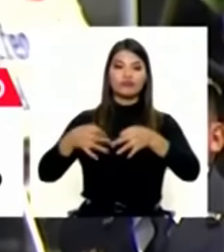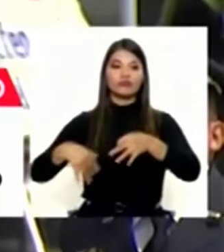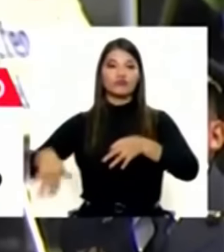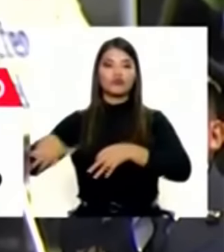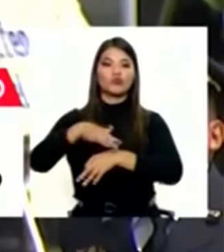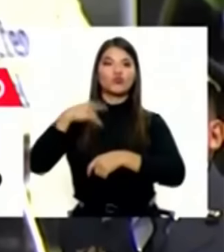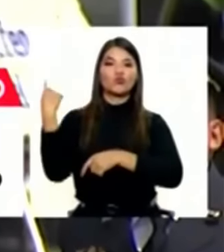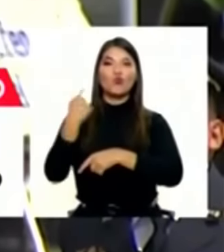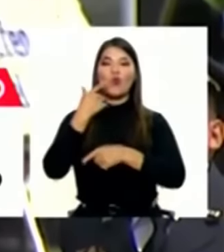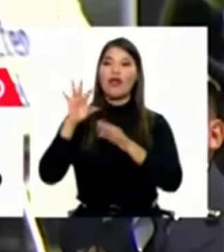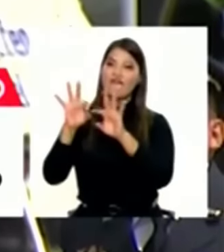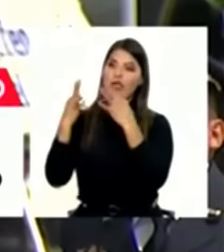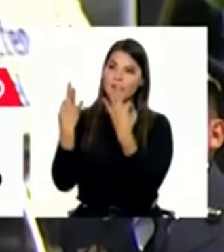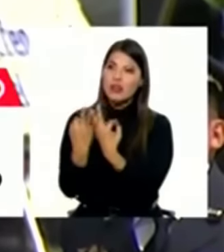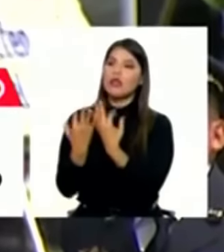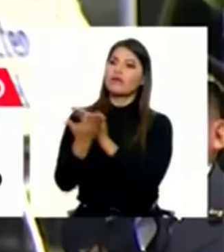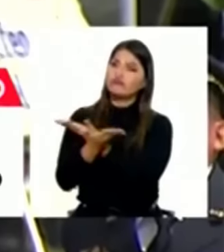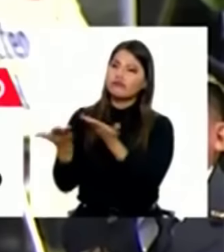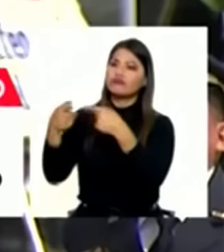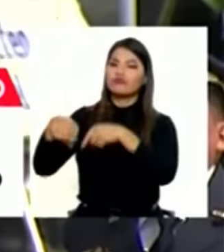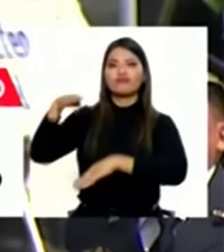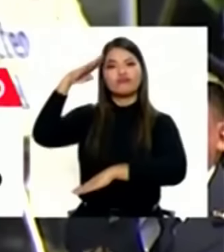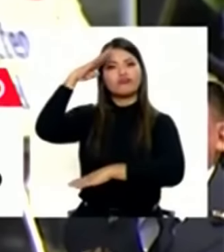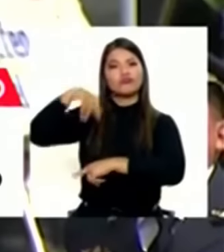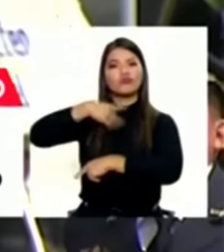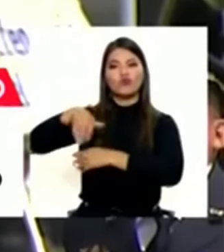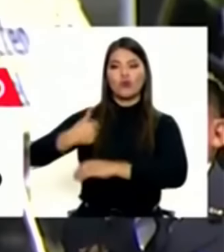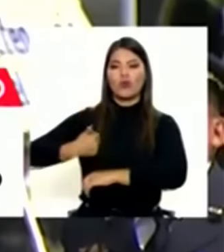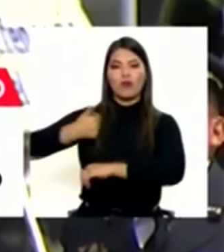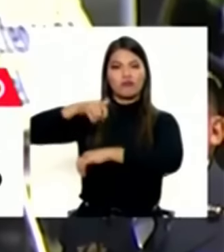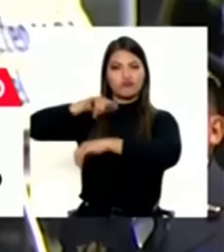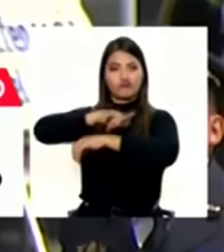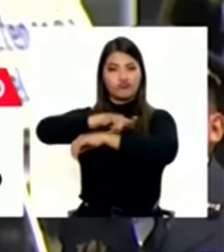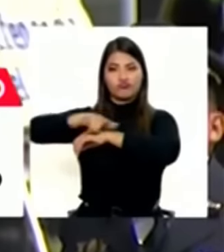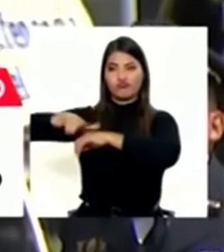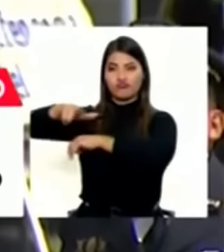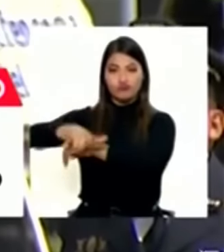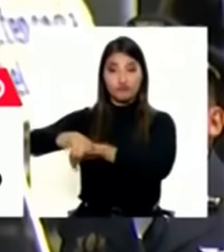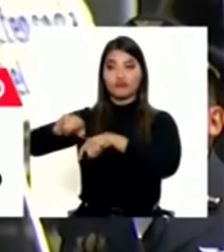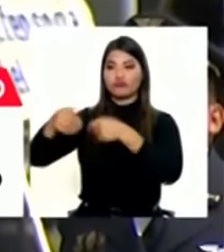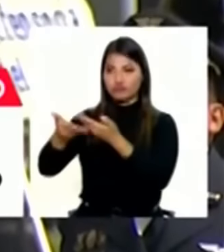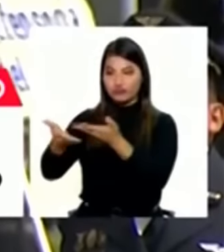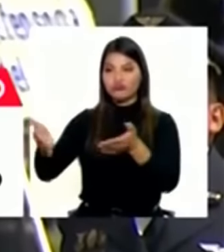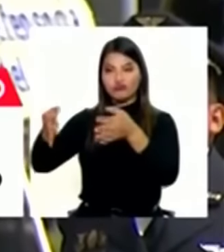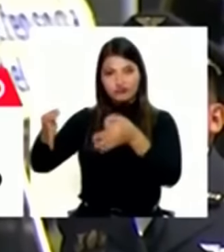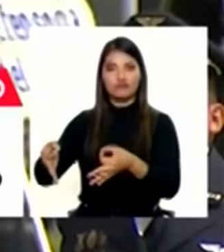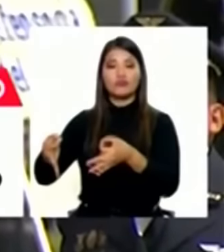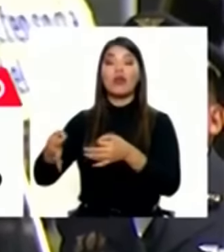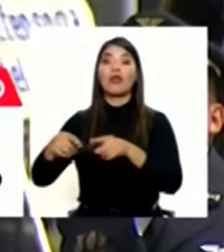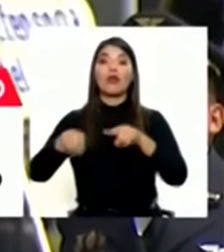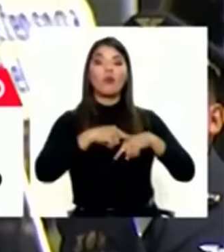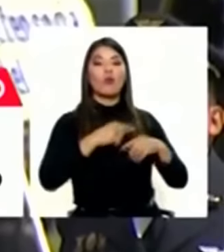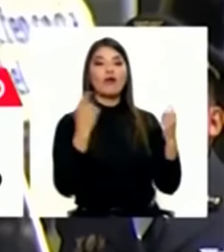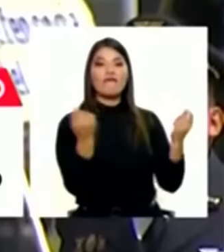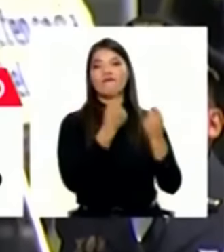de nuestra familia de la Fuerza Aérea del Perú y porque